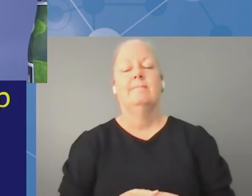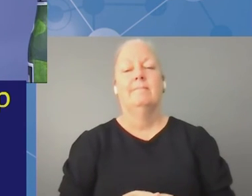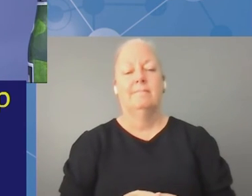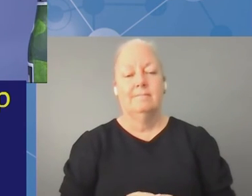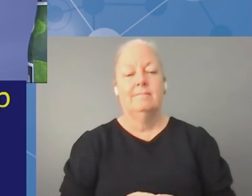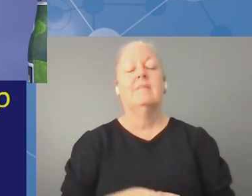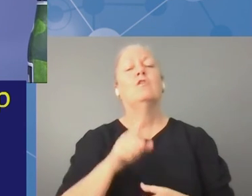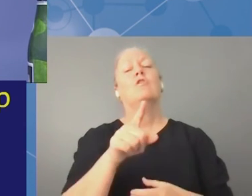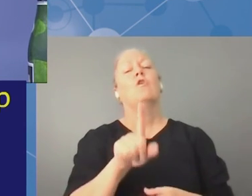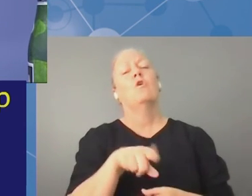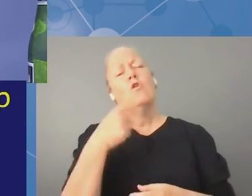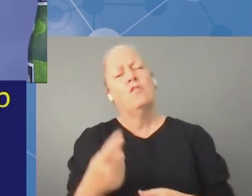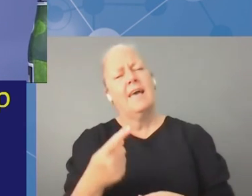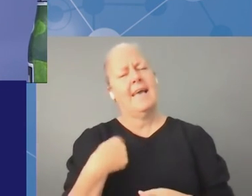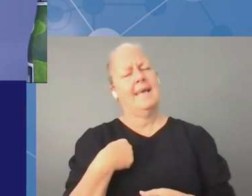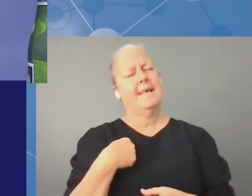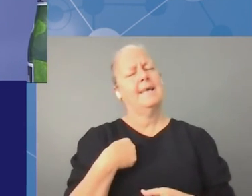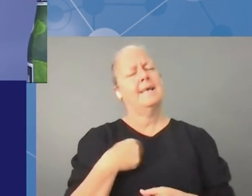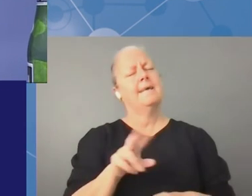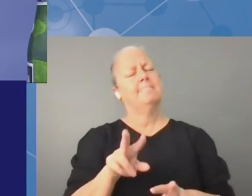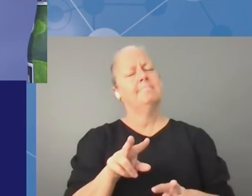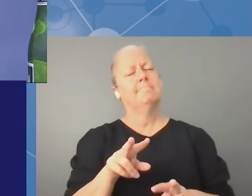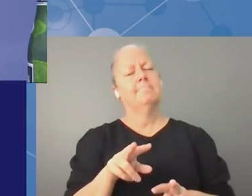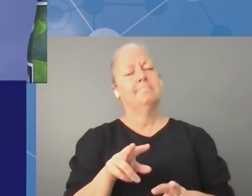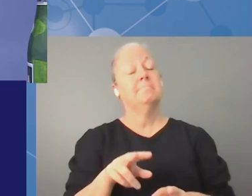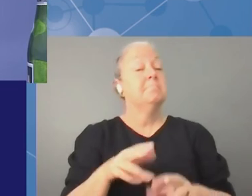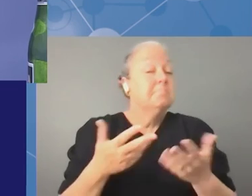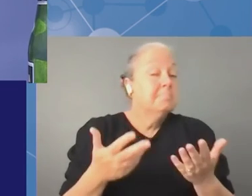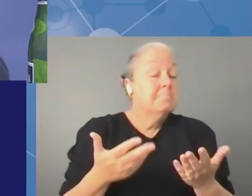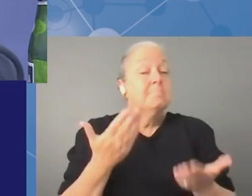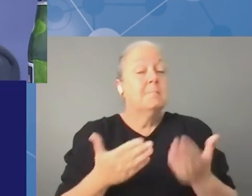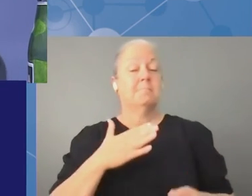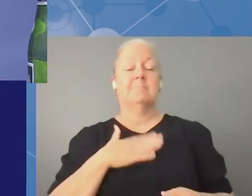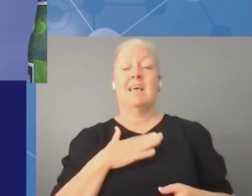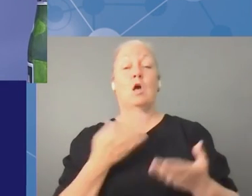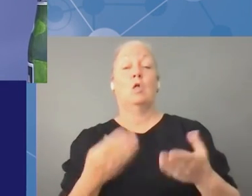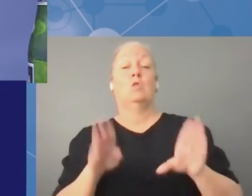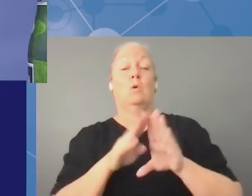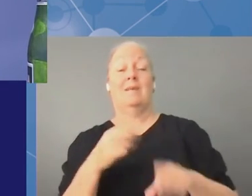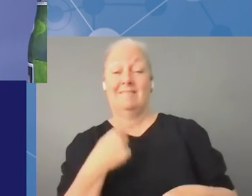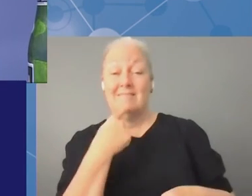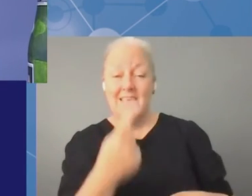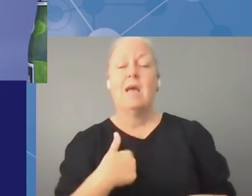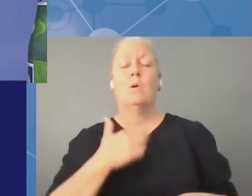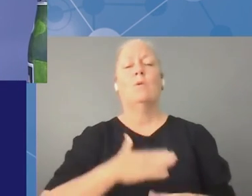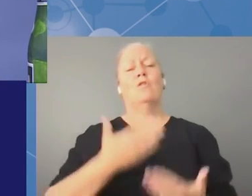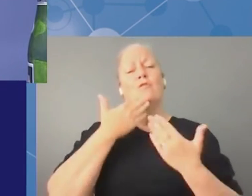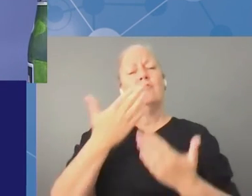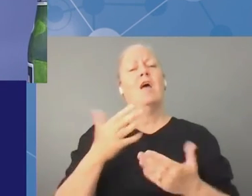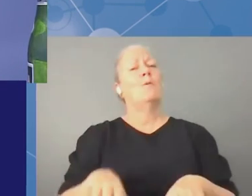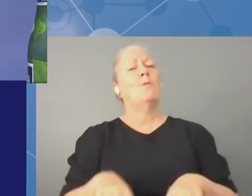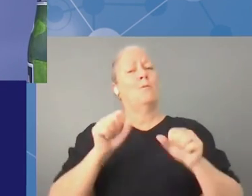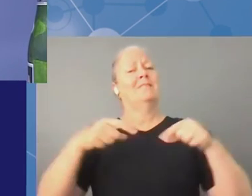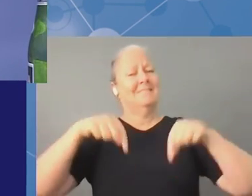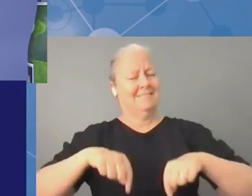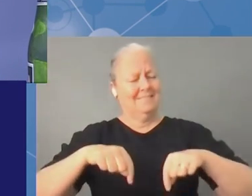ha hecho oír muy claramente esta información de que existen países que simplemente cortan el acceso de sus ciudadanos a Internet.